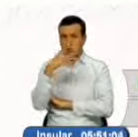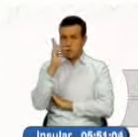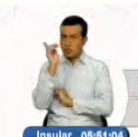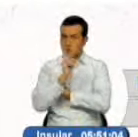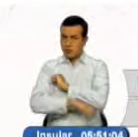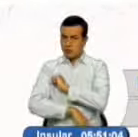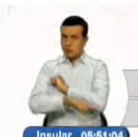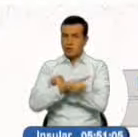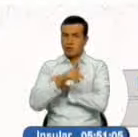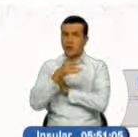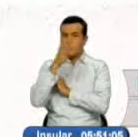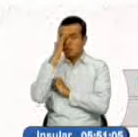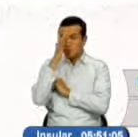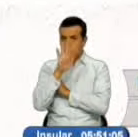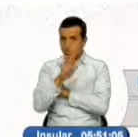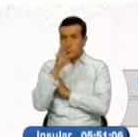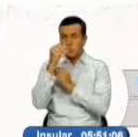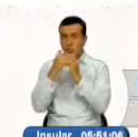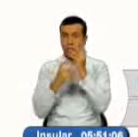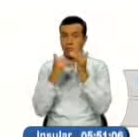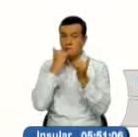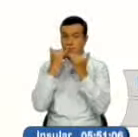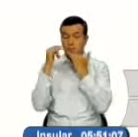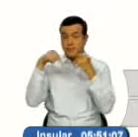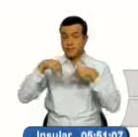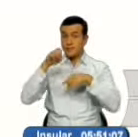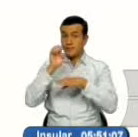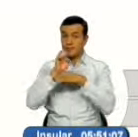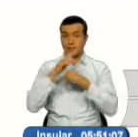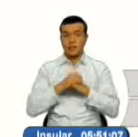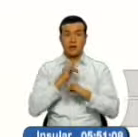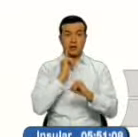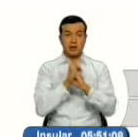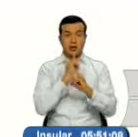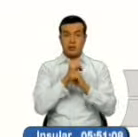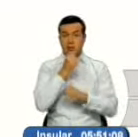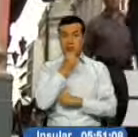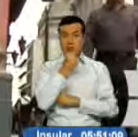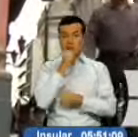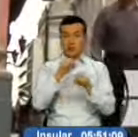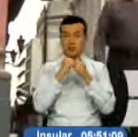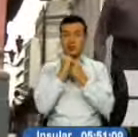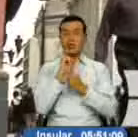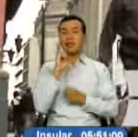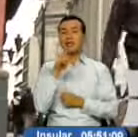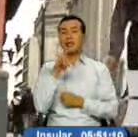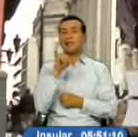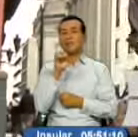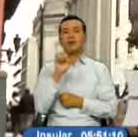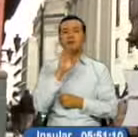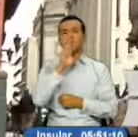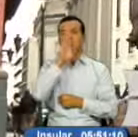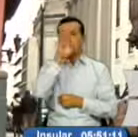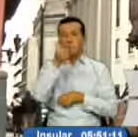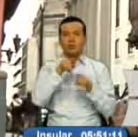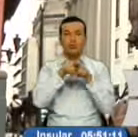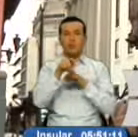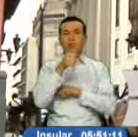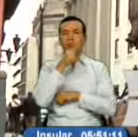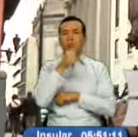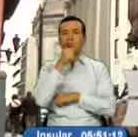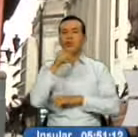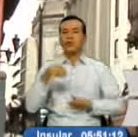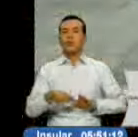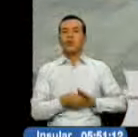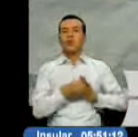firme por haber cometido una serie de delitos en el Ecuador, ¿no? Recientemente, el Instituto de Prensa y Sociedad, IPIS, ha sido cuestionado por organizar concursos de periodismo auspiciados